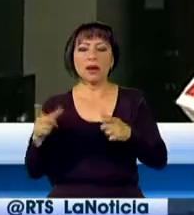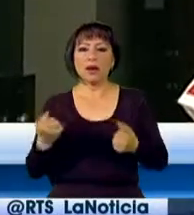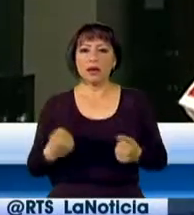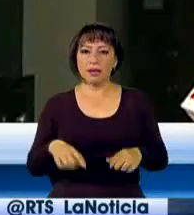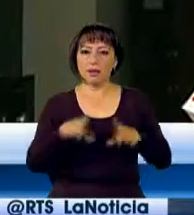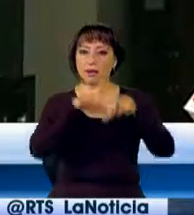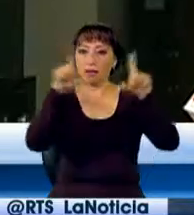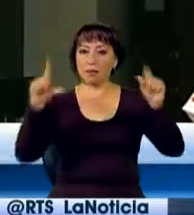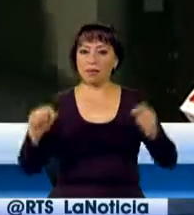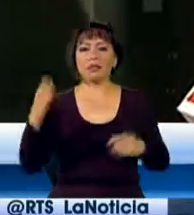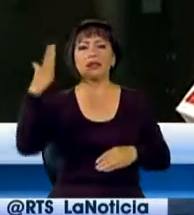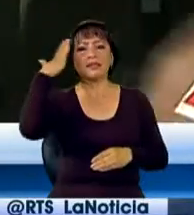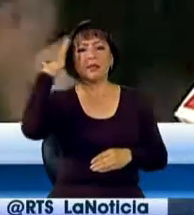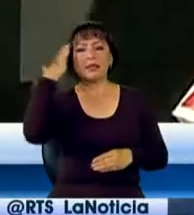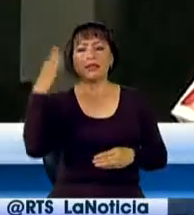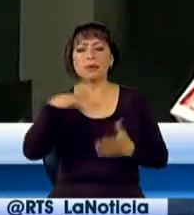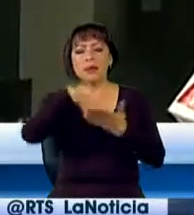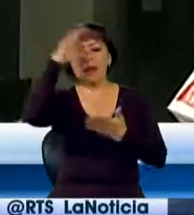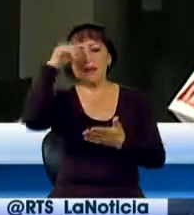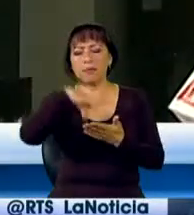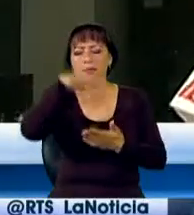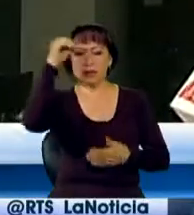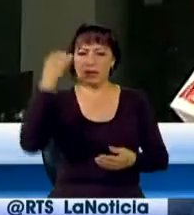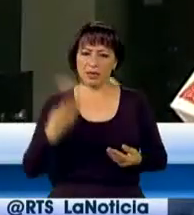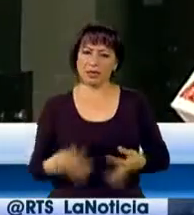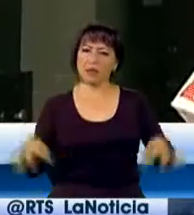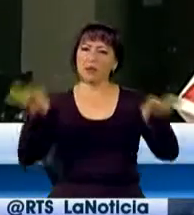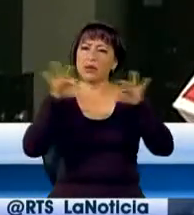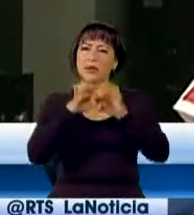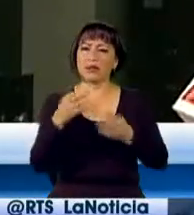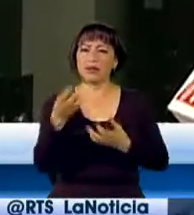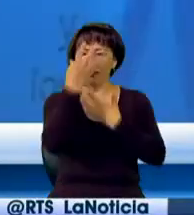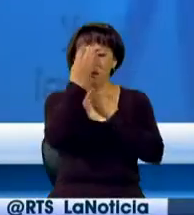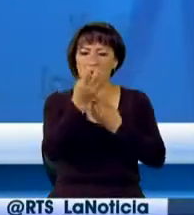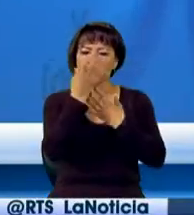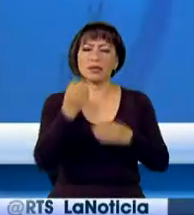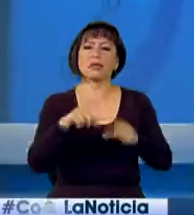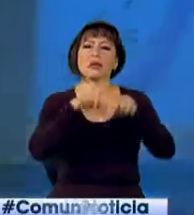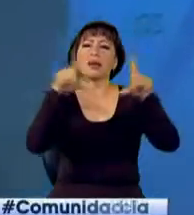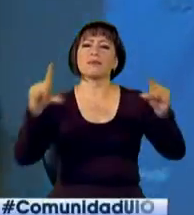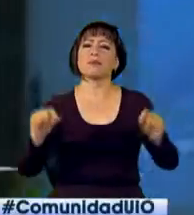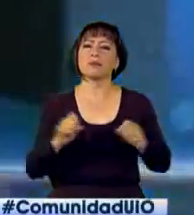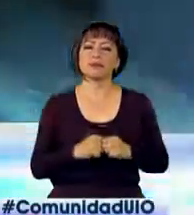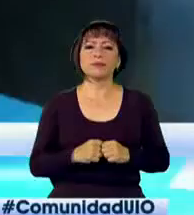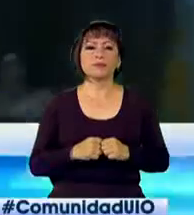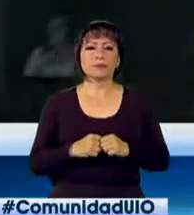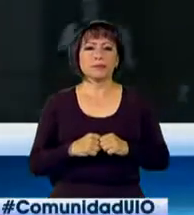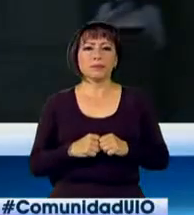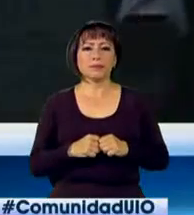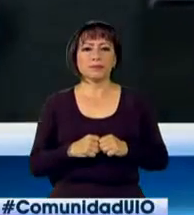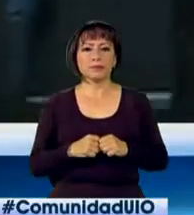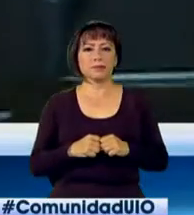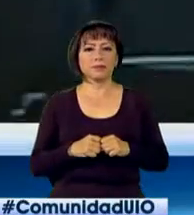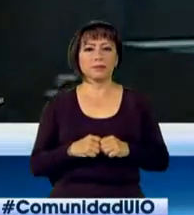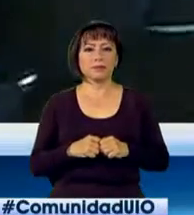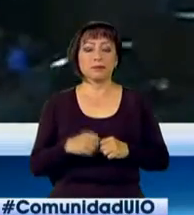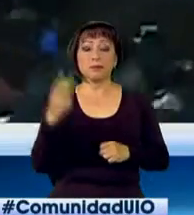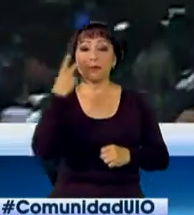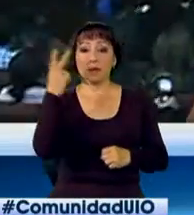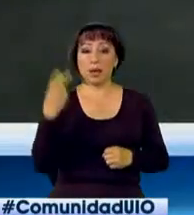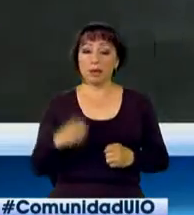empresas vengan, se capaciten y luego repliquen esa información en sus empresas. Marco legal, el estado del volcán